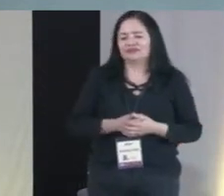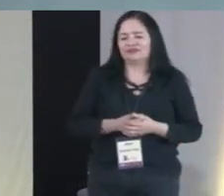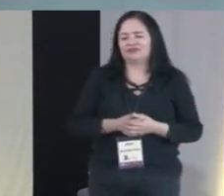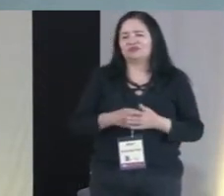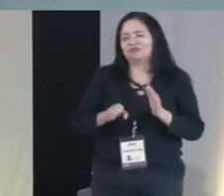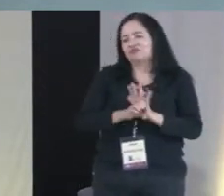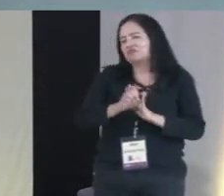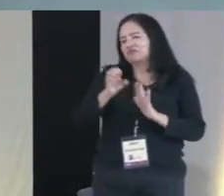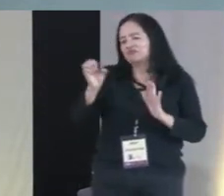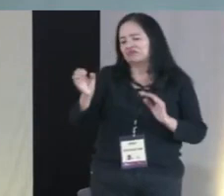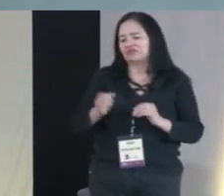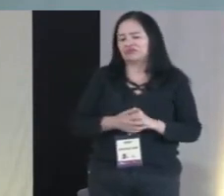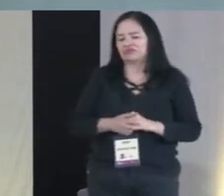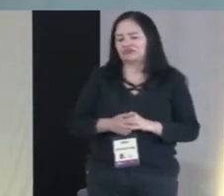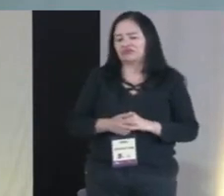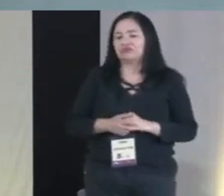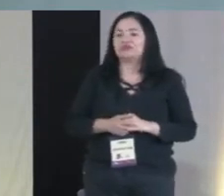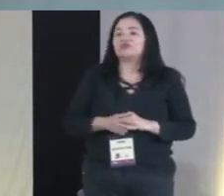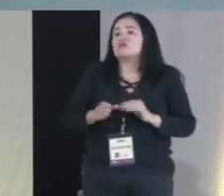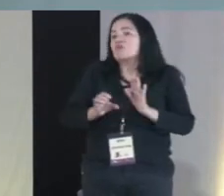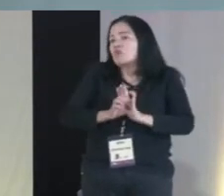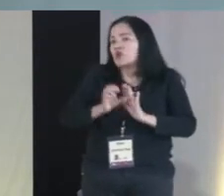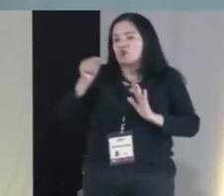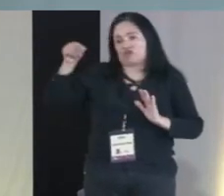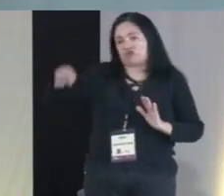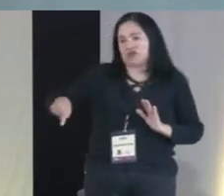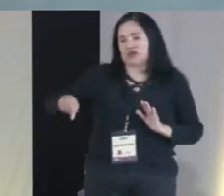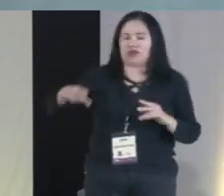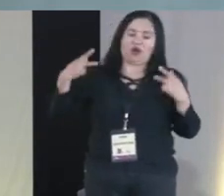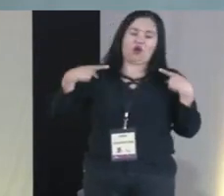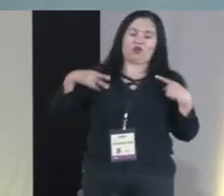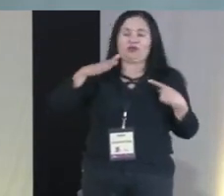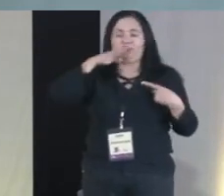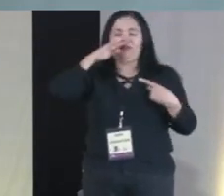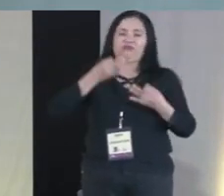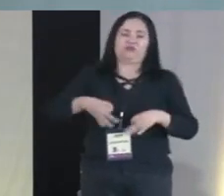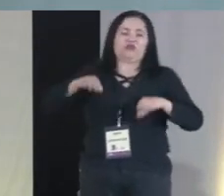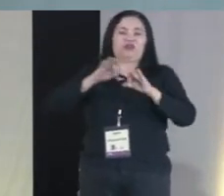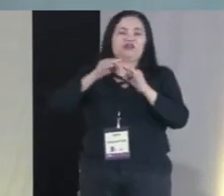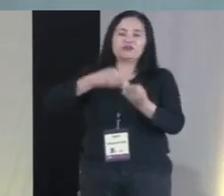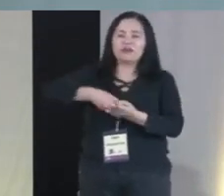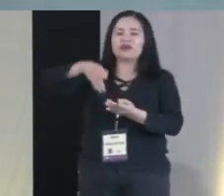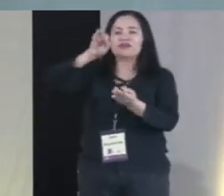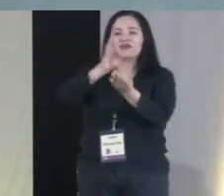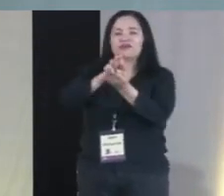por ejemplo, si Cortés, que se decía un hombre audaz, arrojado, valiente,